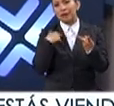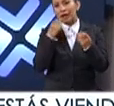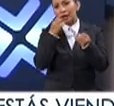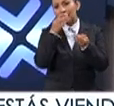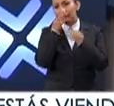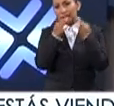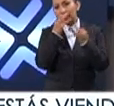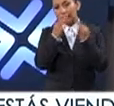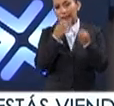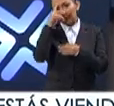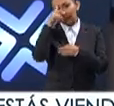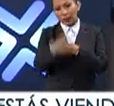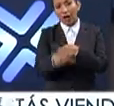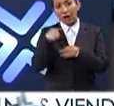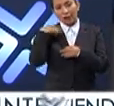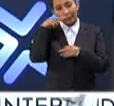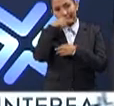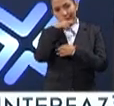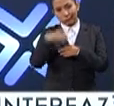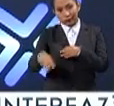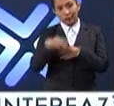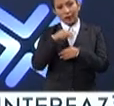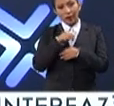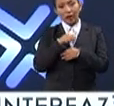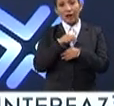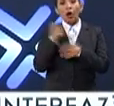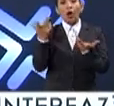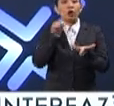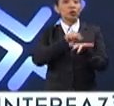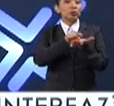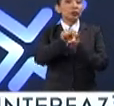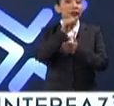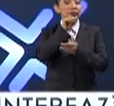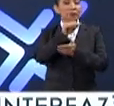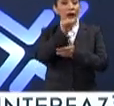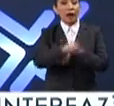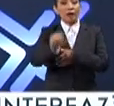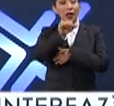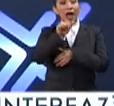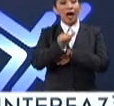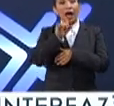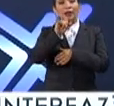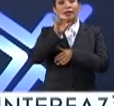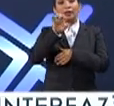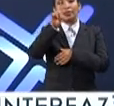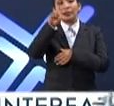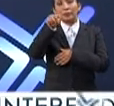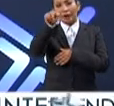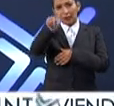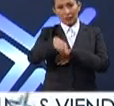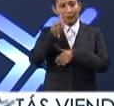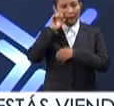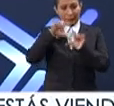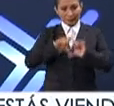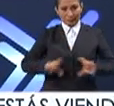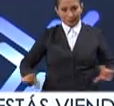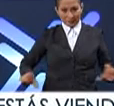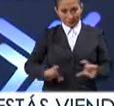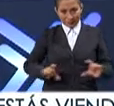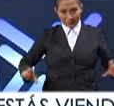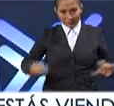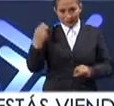la agencia informativa de educación de mexico asi nos pueden encontrar en twitter también arroba dmx como lo pueden ver abajo